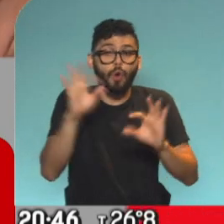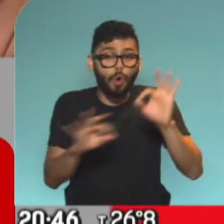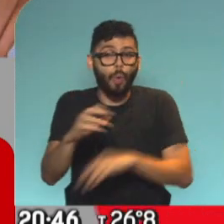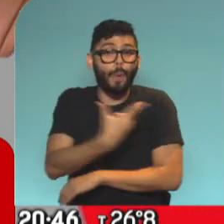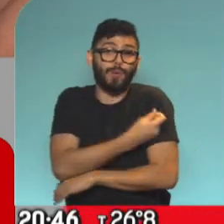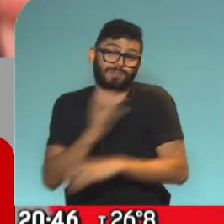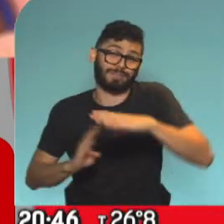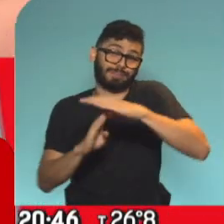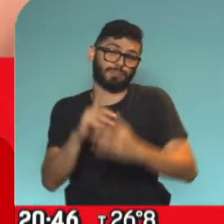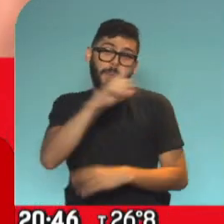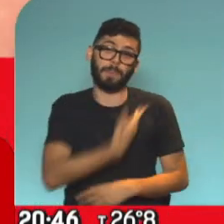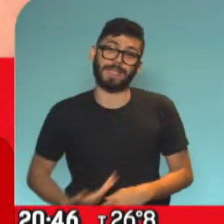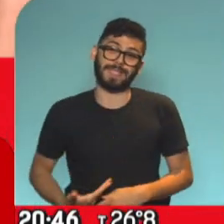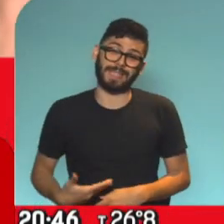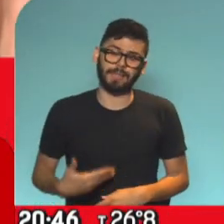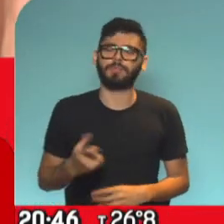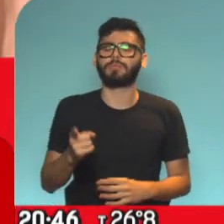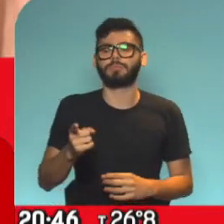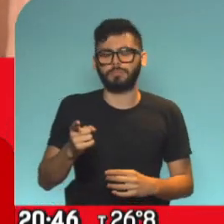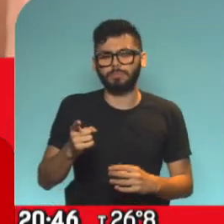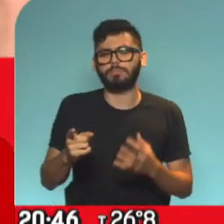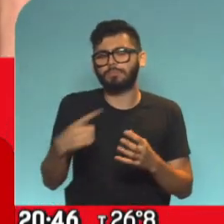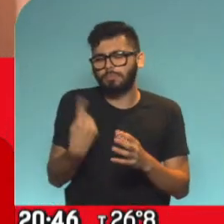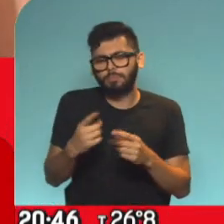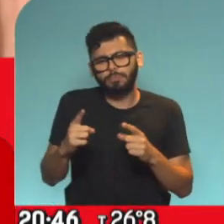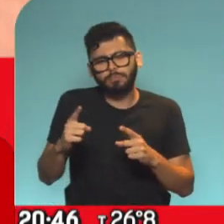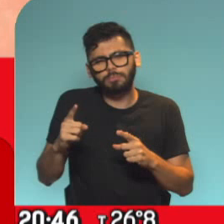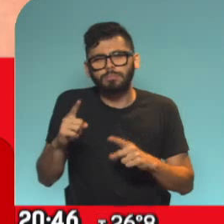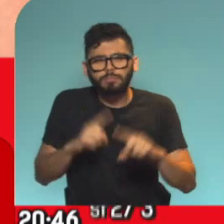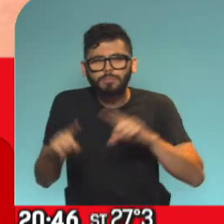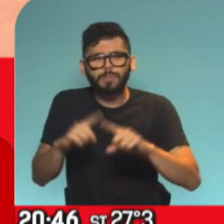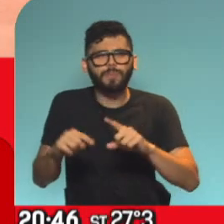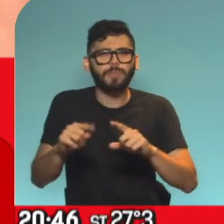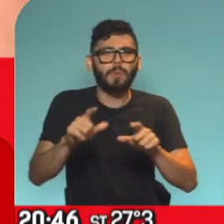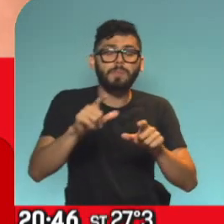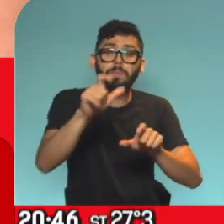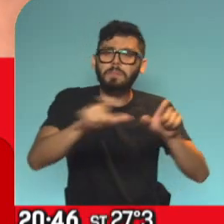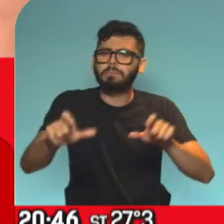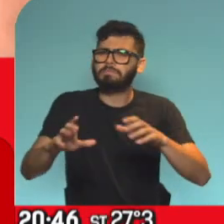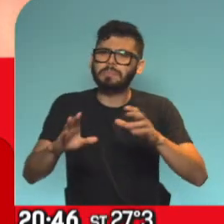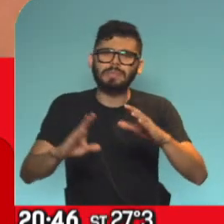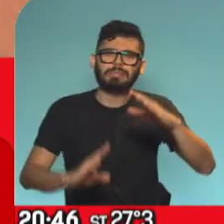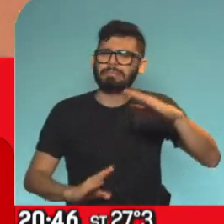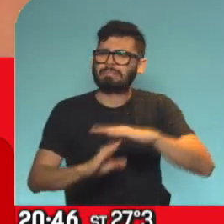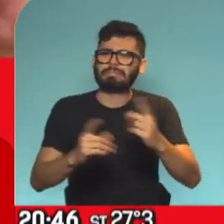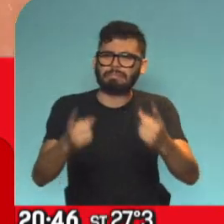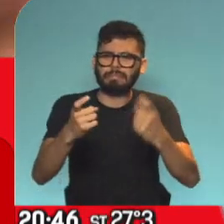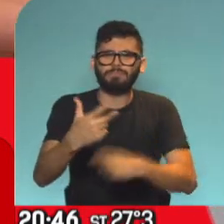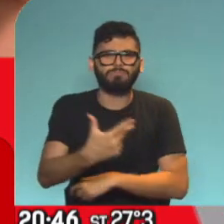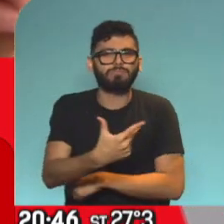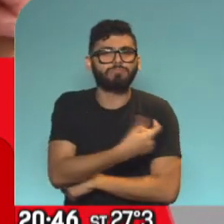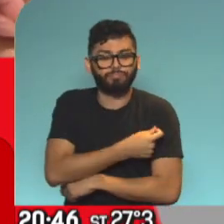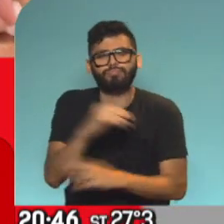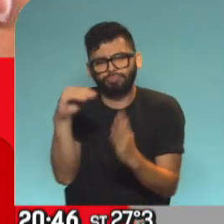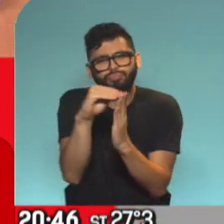presidente, terminamos de delinear cuáles eran los sectores y los segmentos más prioritarios para iniciar la campaña de